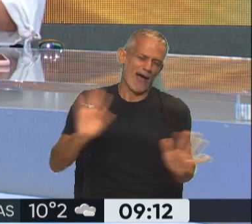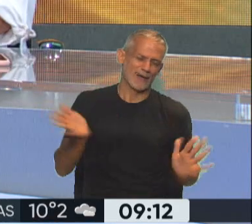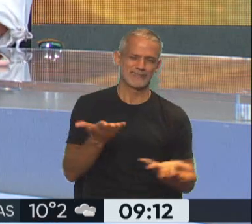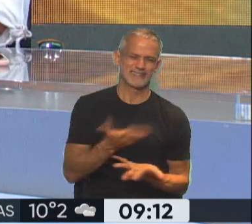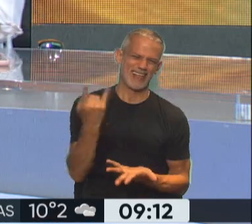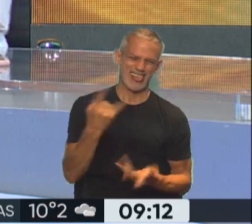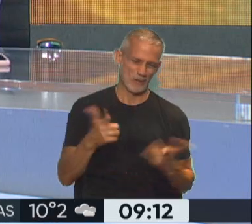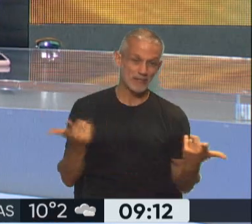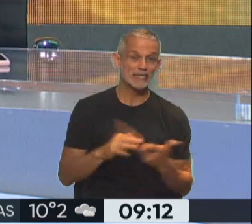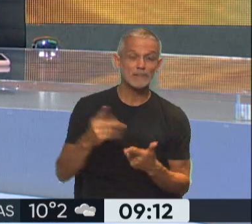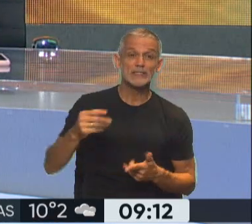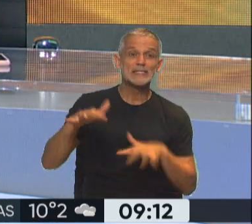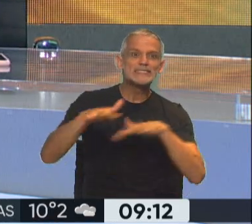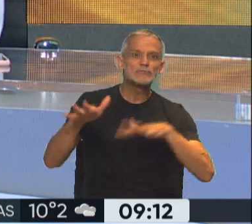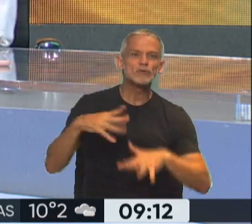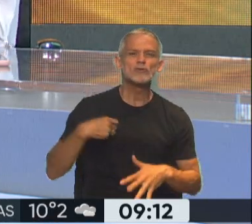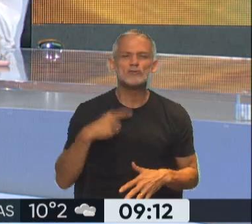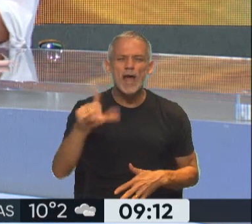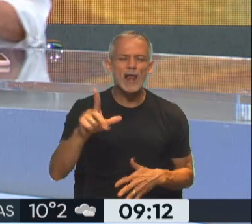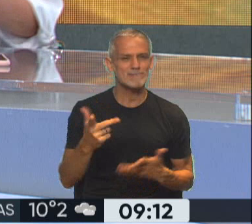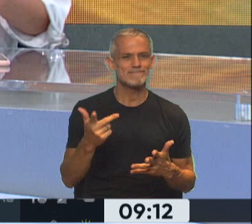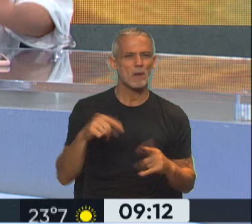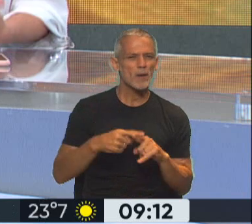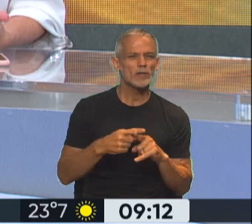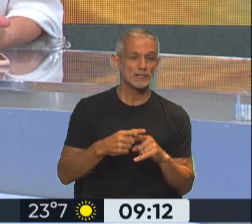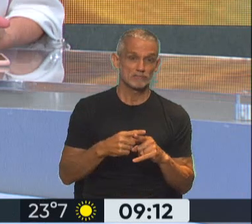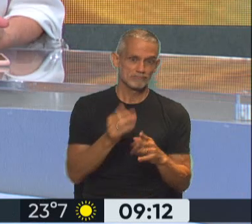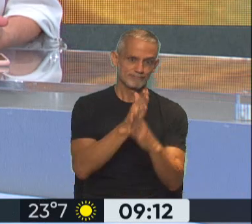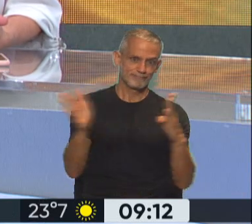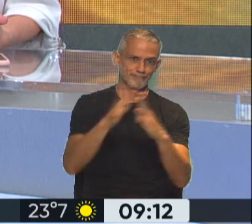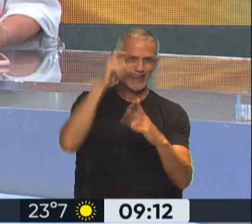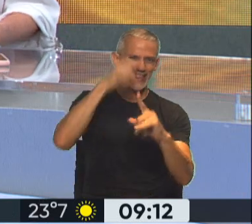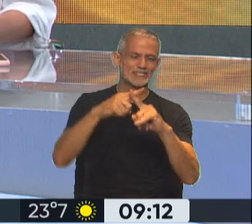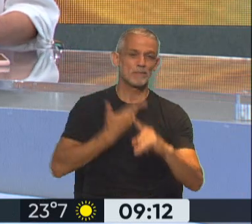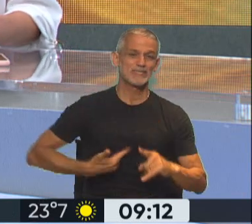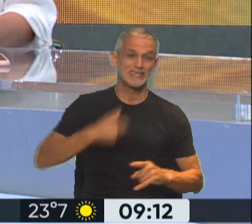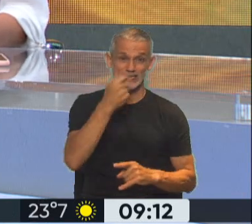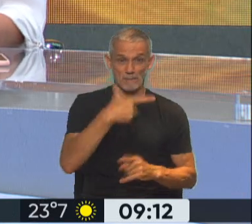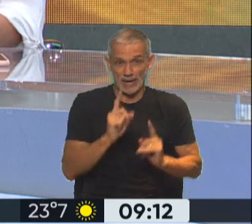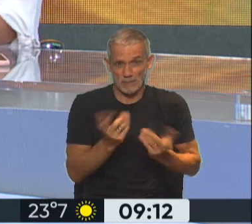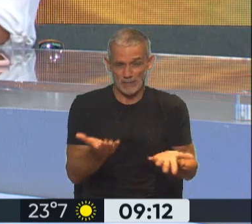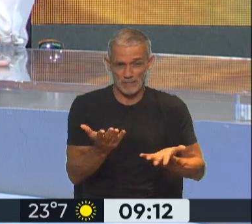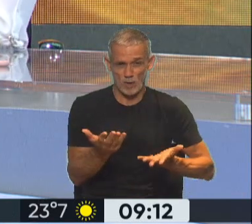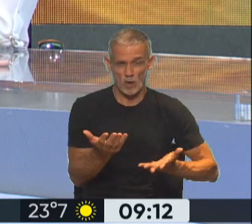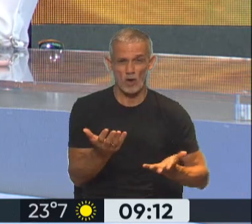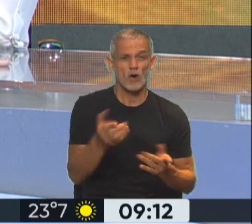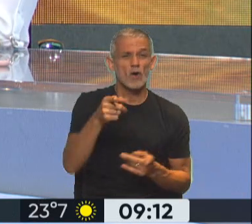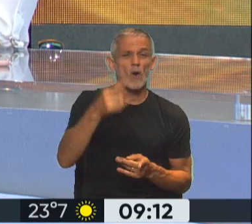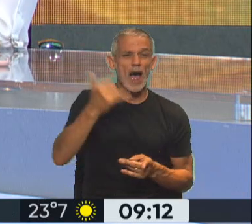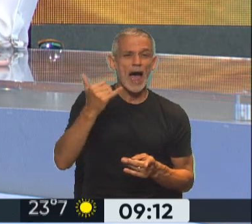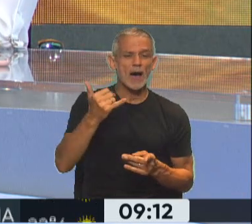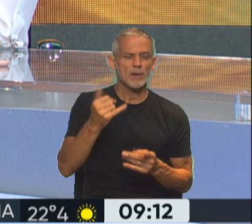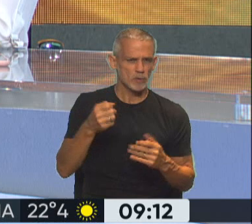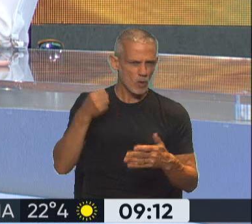carga económica que también existe y que ha tenido durante la gestión del expresidente Mauricio macri digamos una